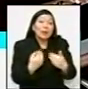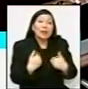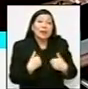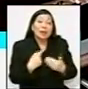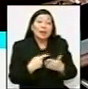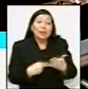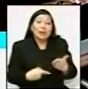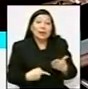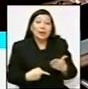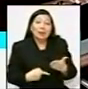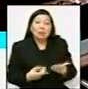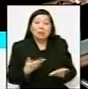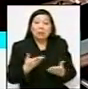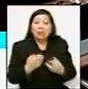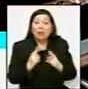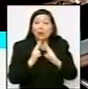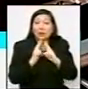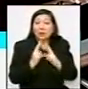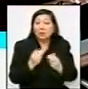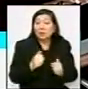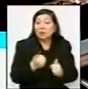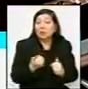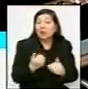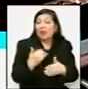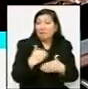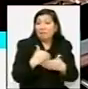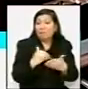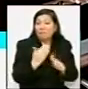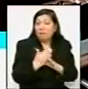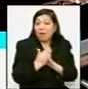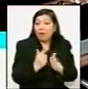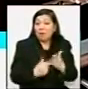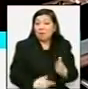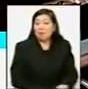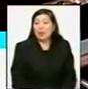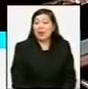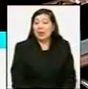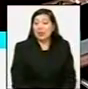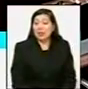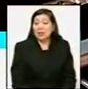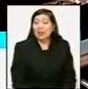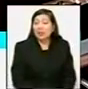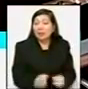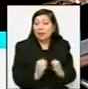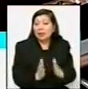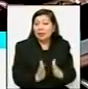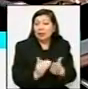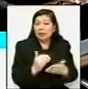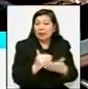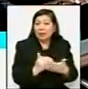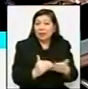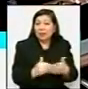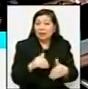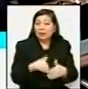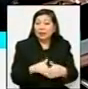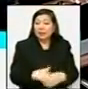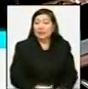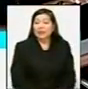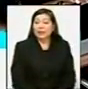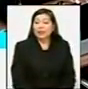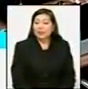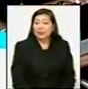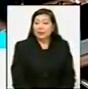tener a lo mejor como referente otro hito que sí sea fijo en un calendario electoral.